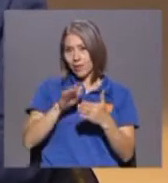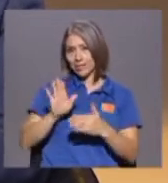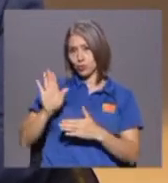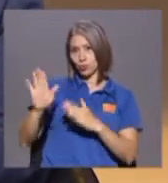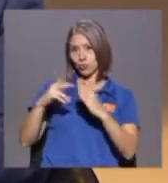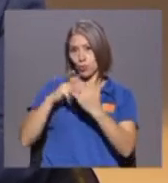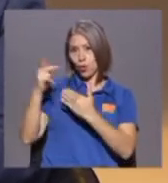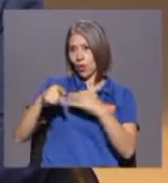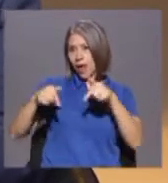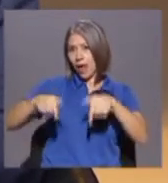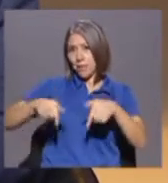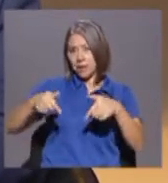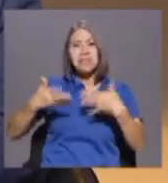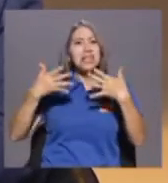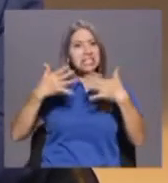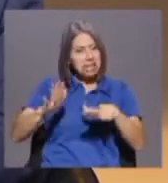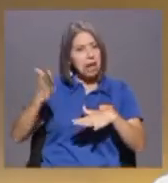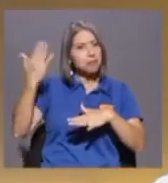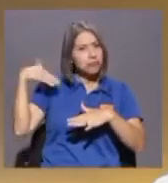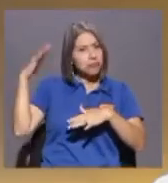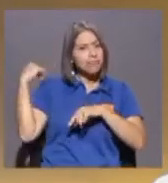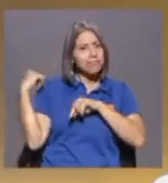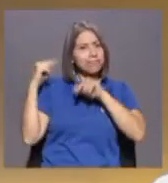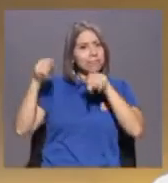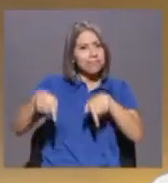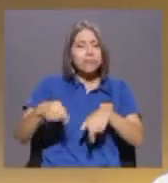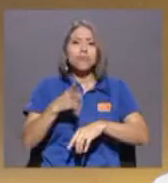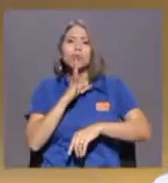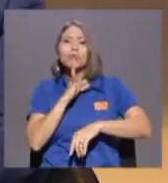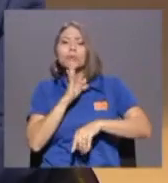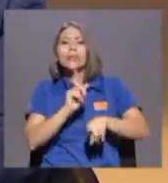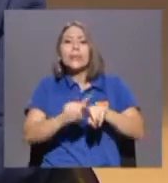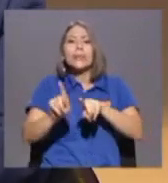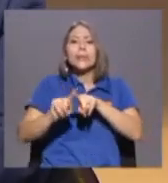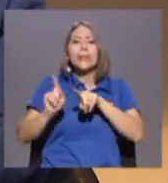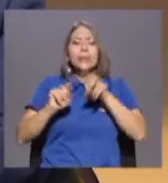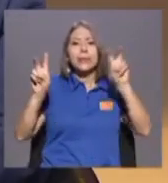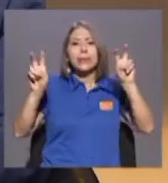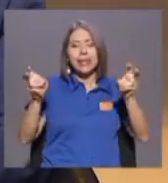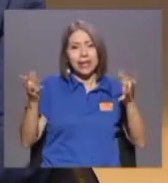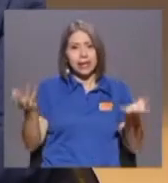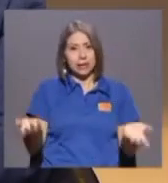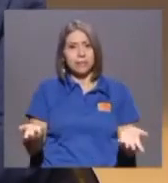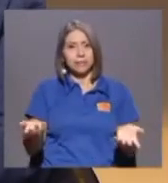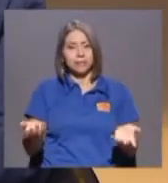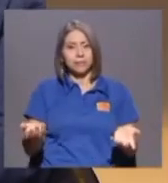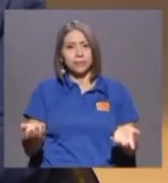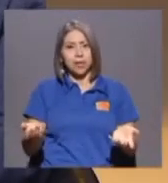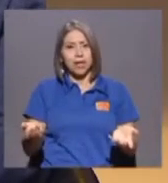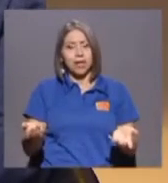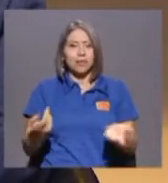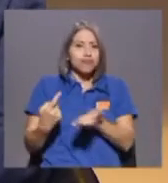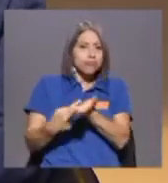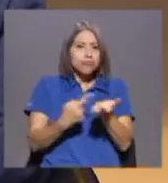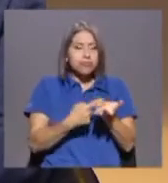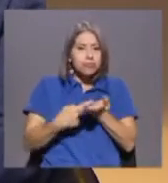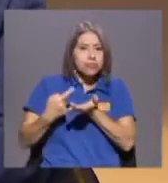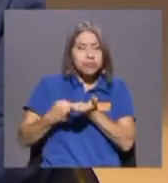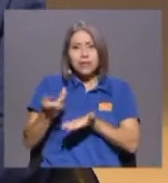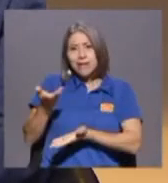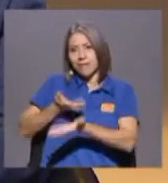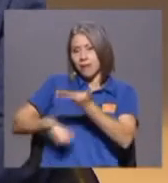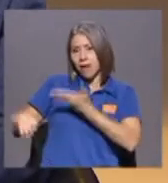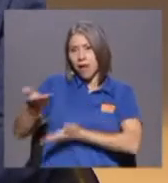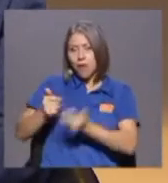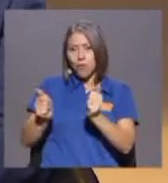programa. Ya son varias veces, con temas muy diferentes en los que he estado discutiendo e intercambiando con